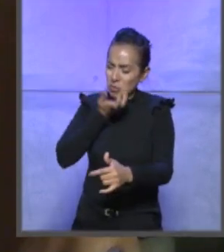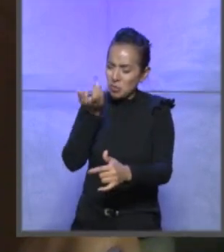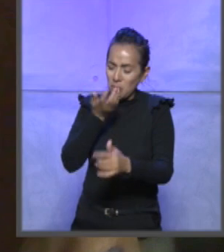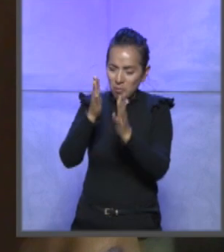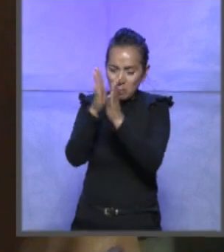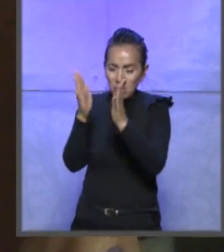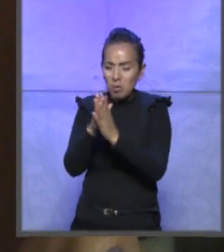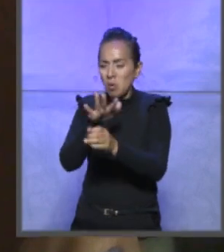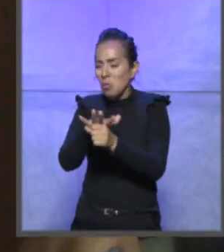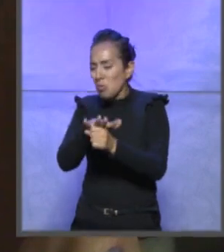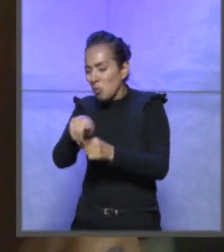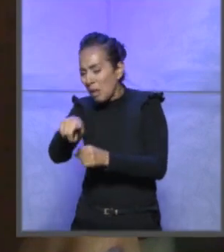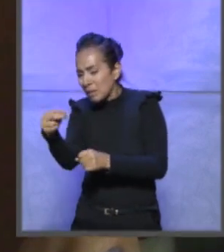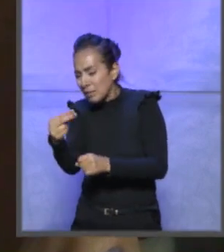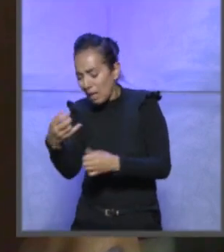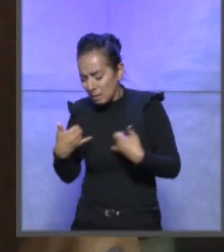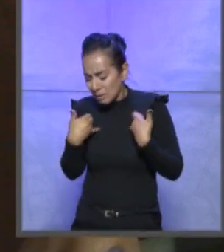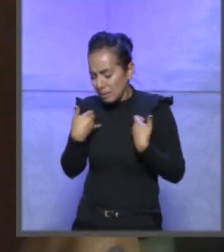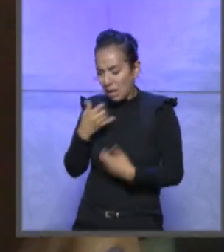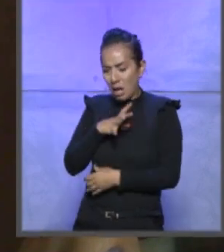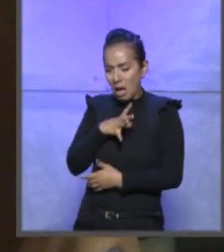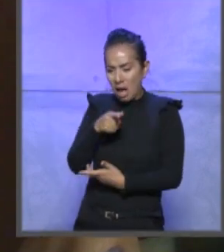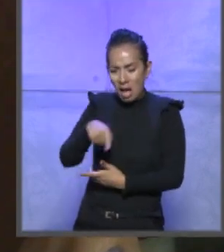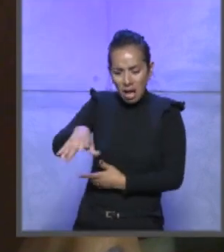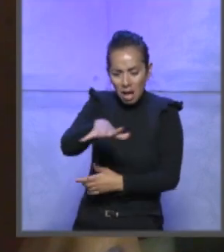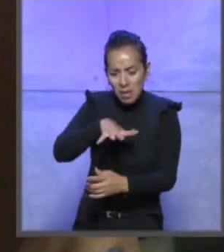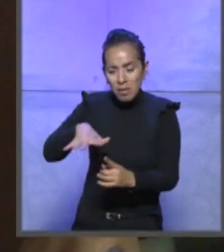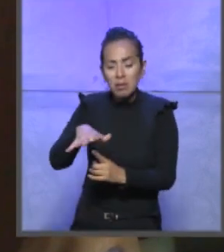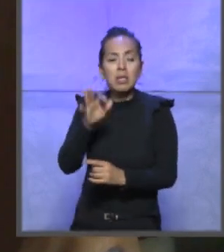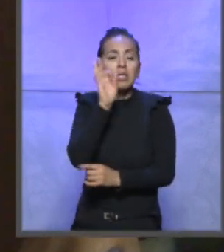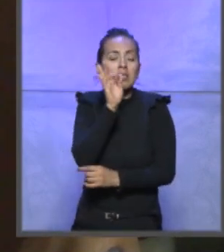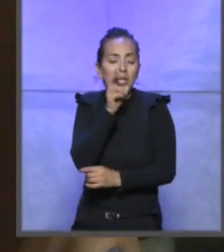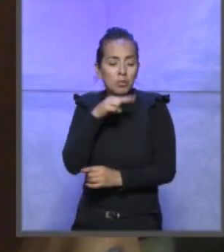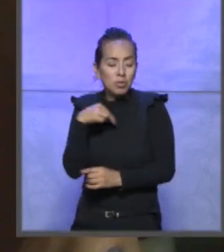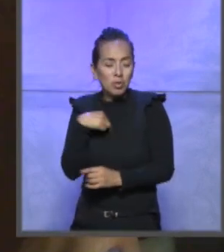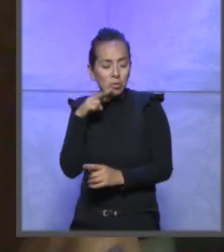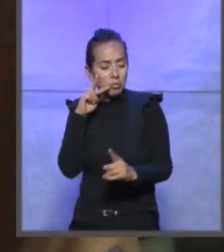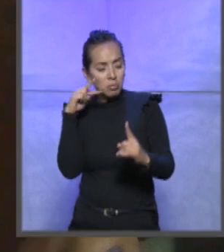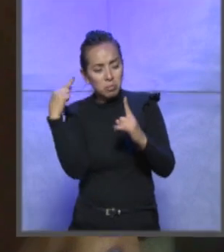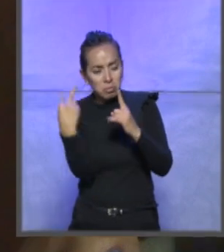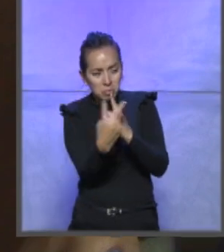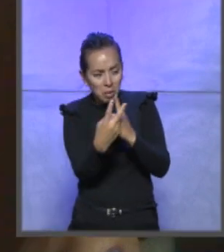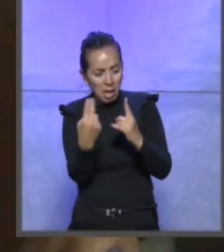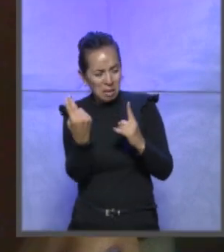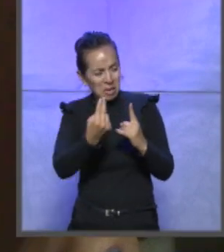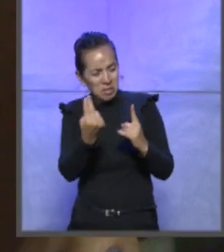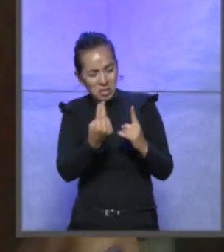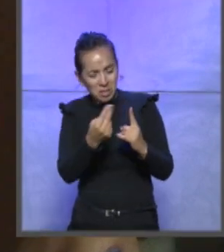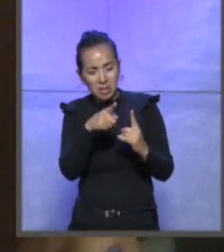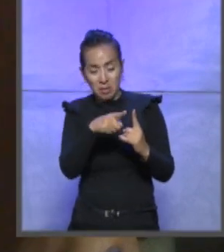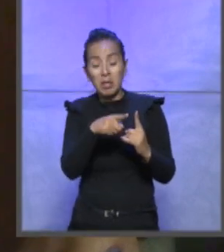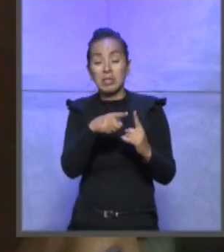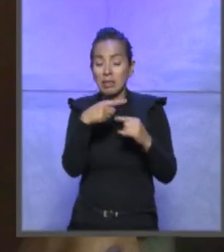qué necesidades tienen los jóvenes en sus comunidades, porque quizá nosotros vemos las necesidades desde una perspectiva diferente a la